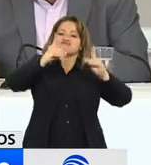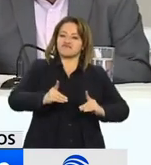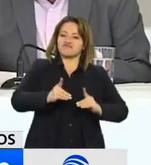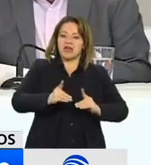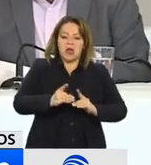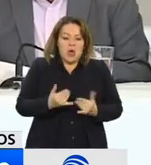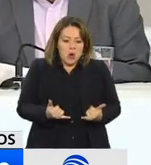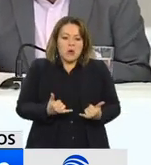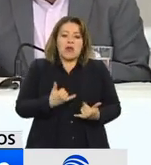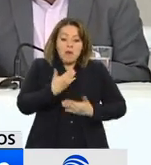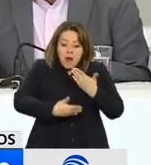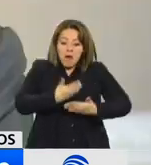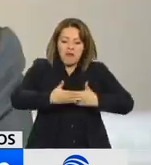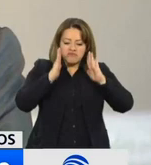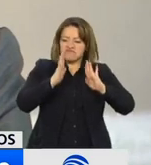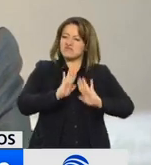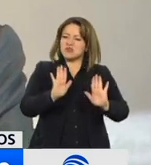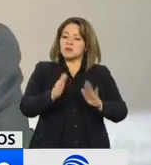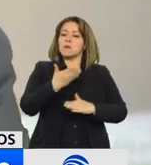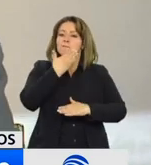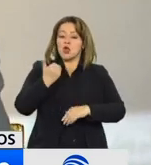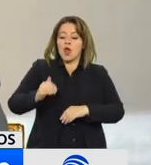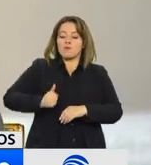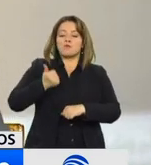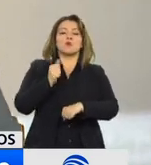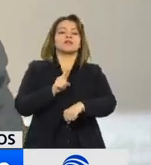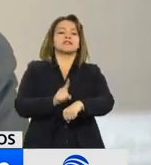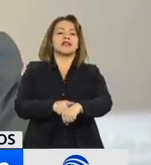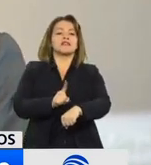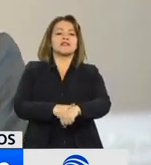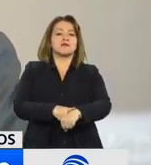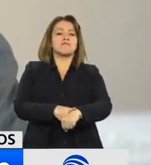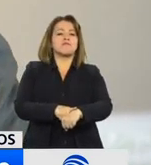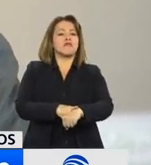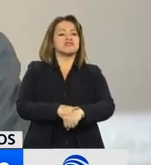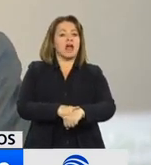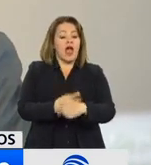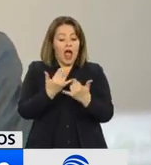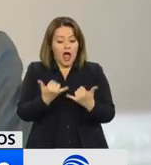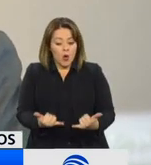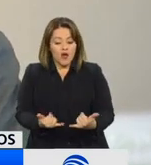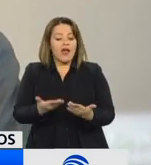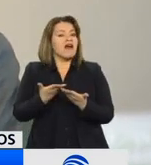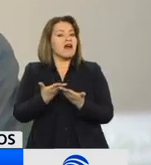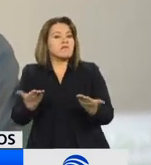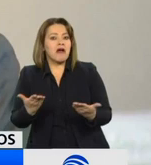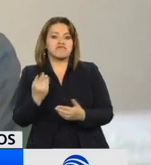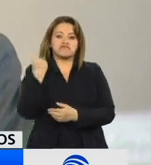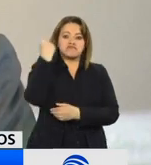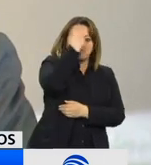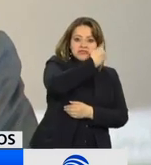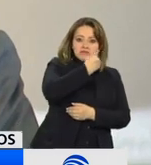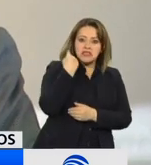semestre. Utilicemos este tiempo, de aquí a diciembre, a enero,